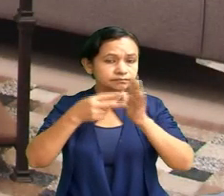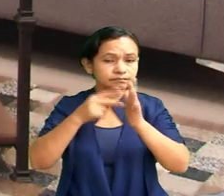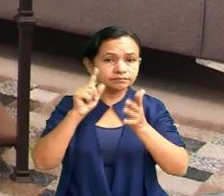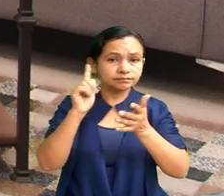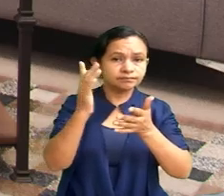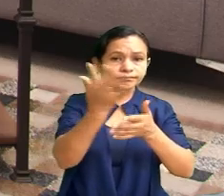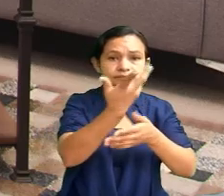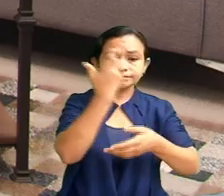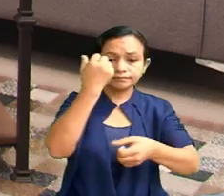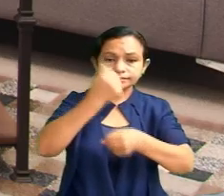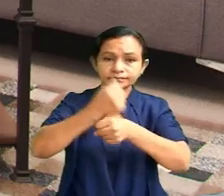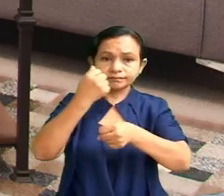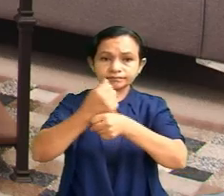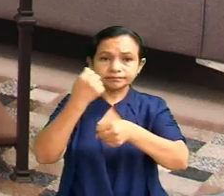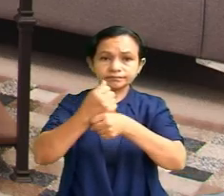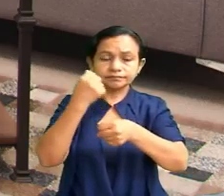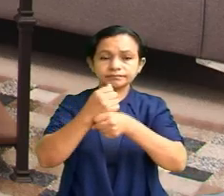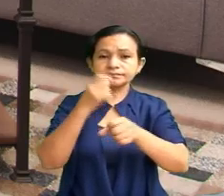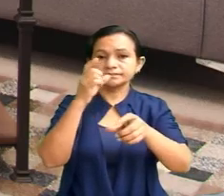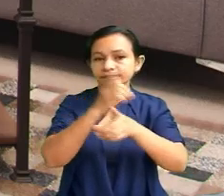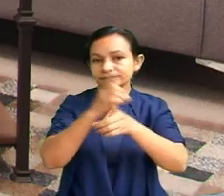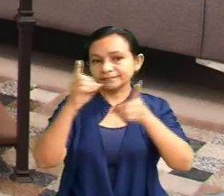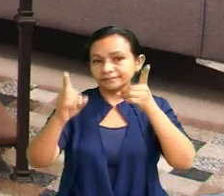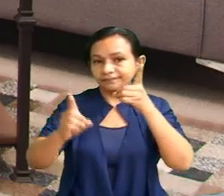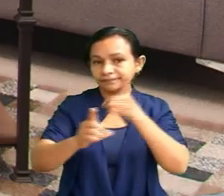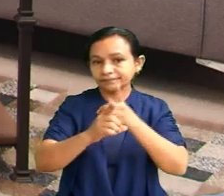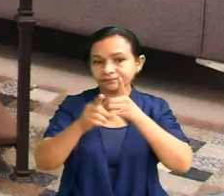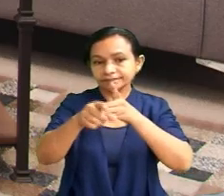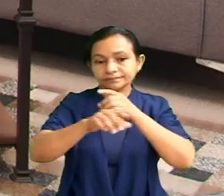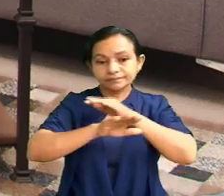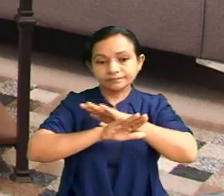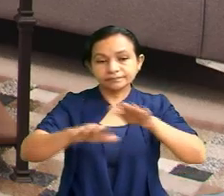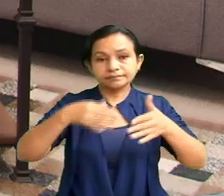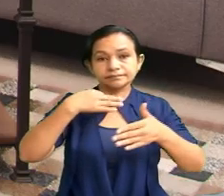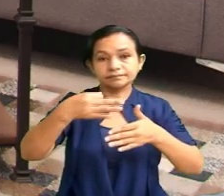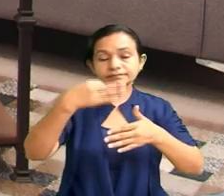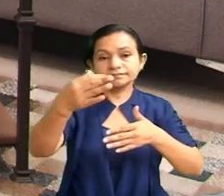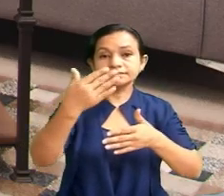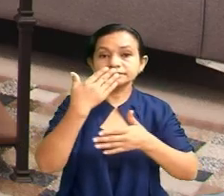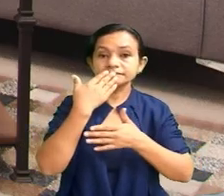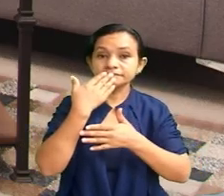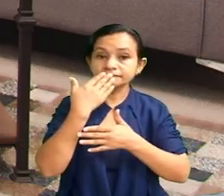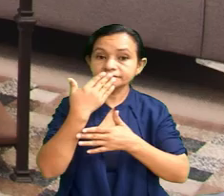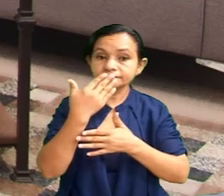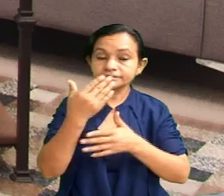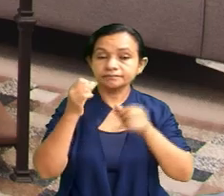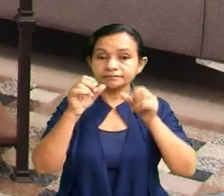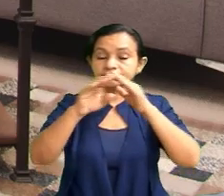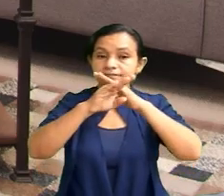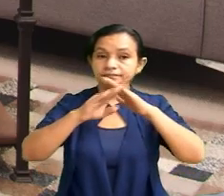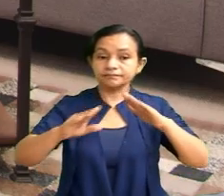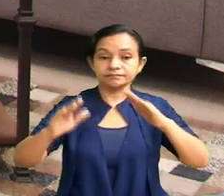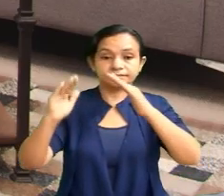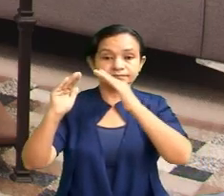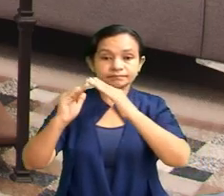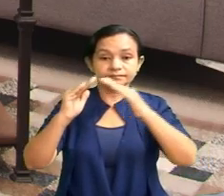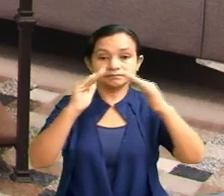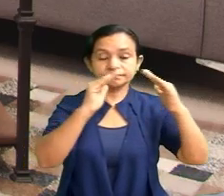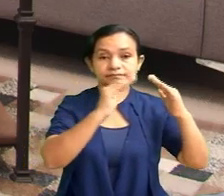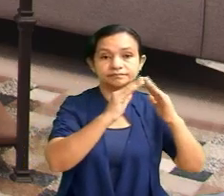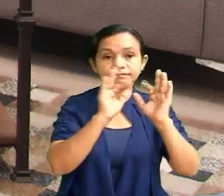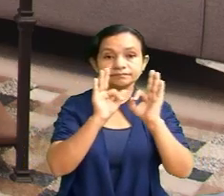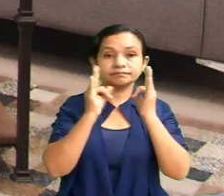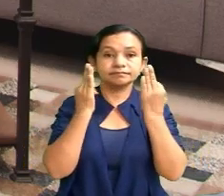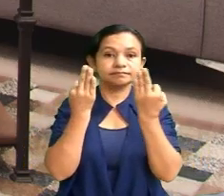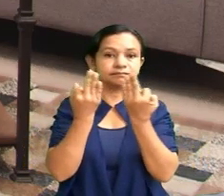ese trabajo articulado que garantiza al final pues una bienandanza una tranquilidad en los hogares de las familias nicaragüense